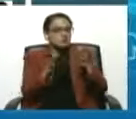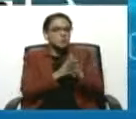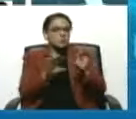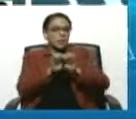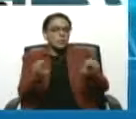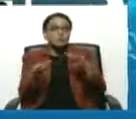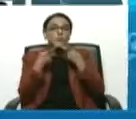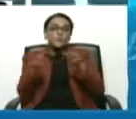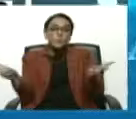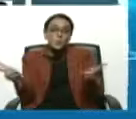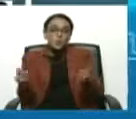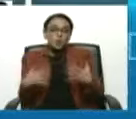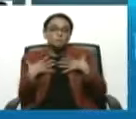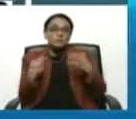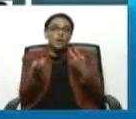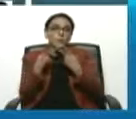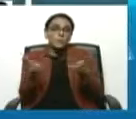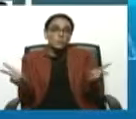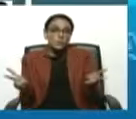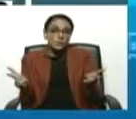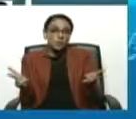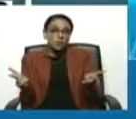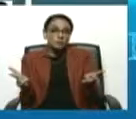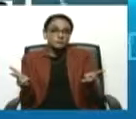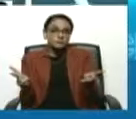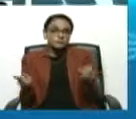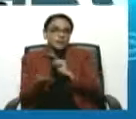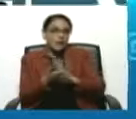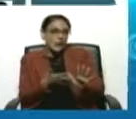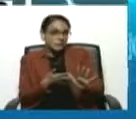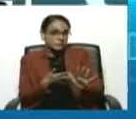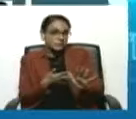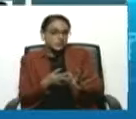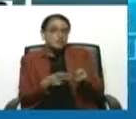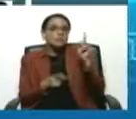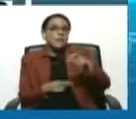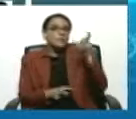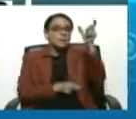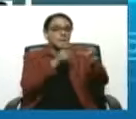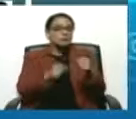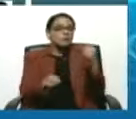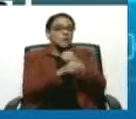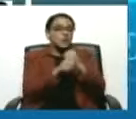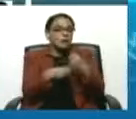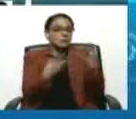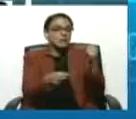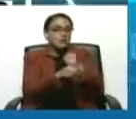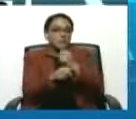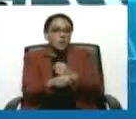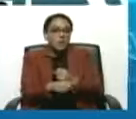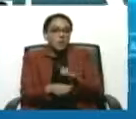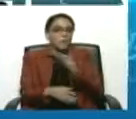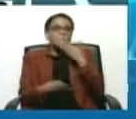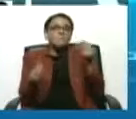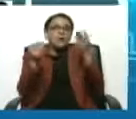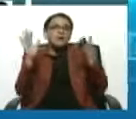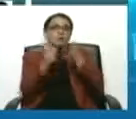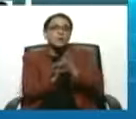pública, salud pública, ingresos de los trabajadores, mejoría de las pensiones paso a